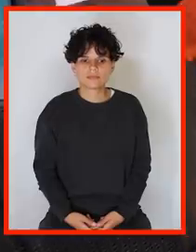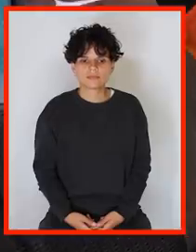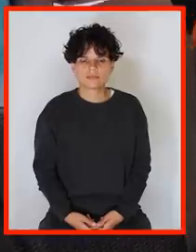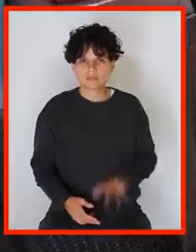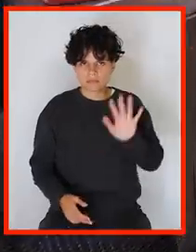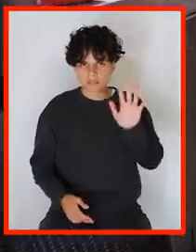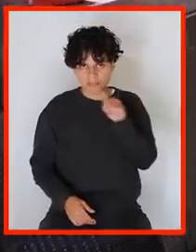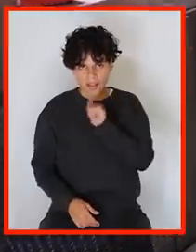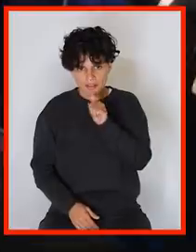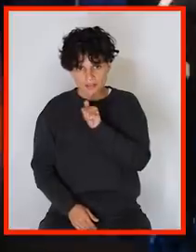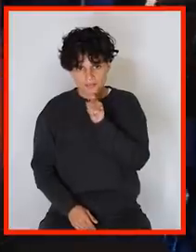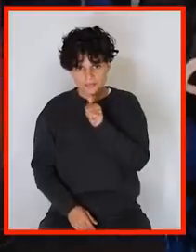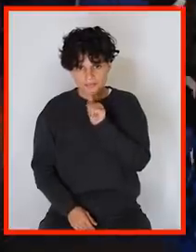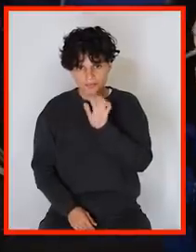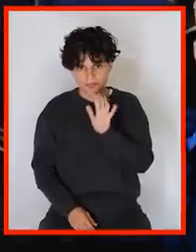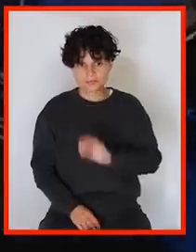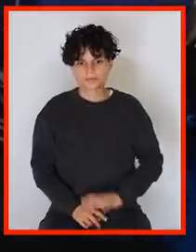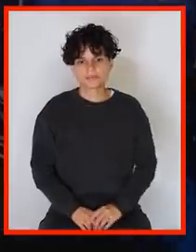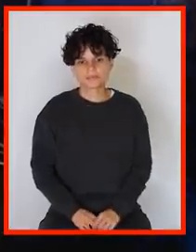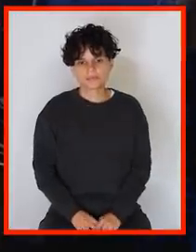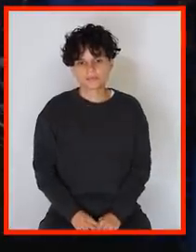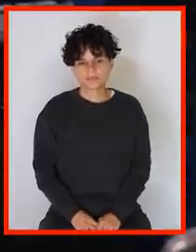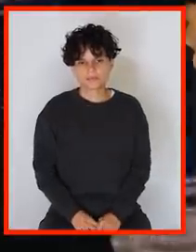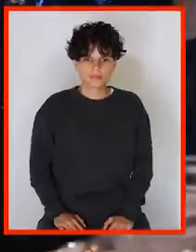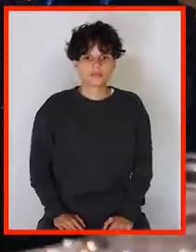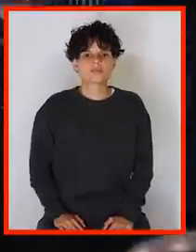Pero todavía no termino. Aquí tengo por siempre.